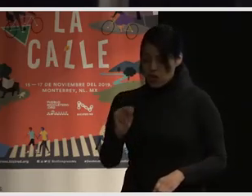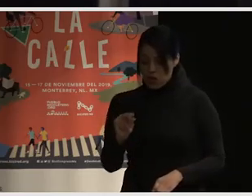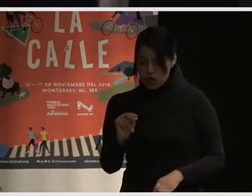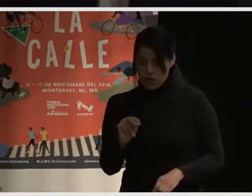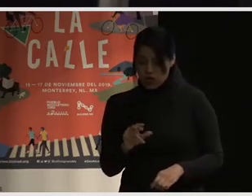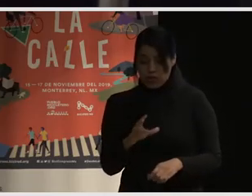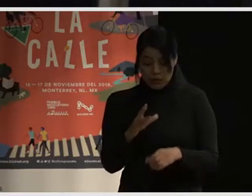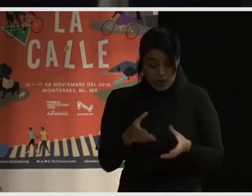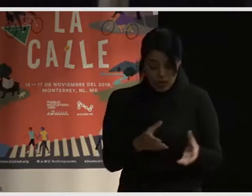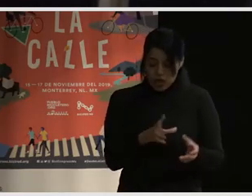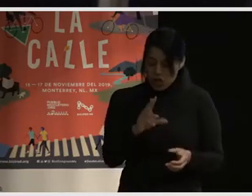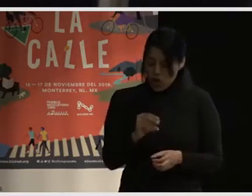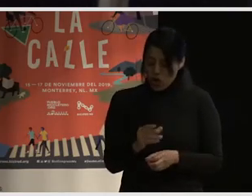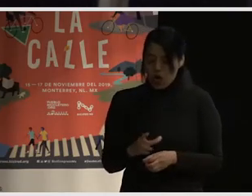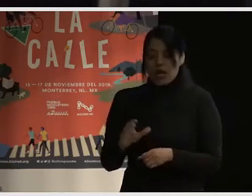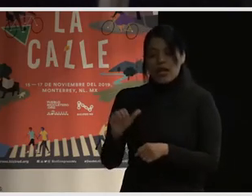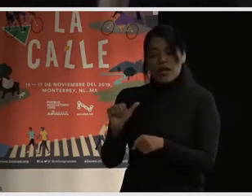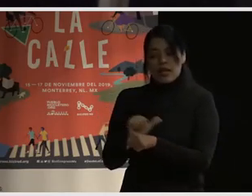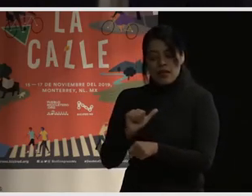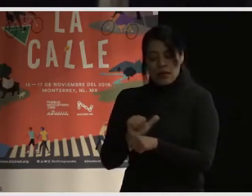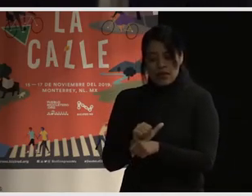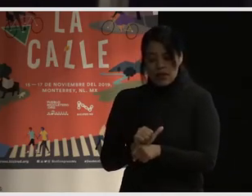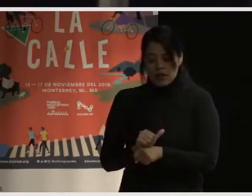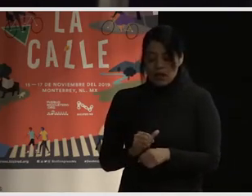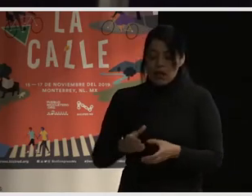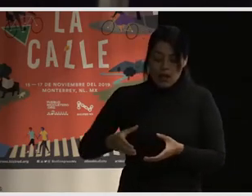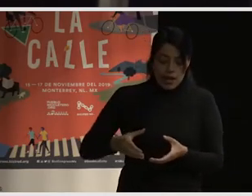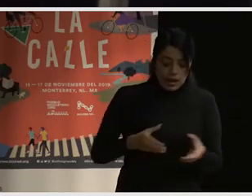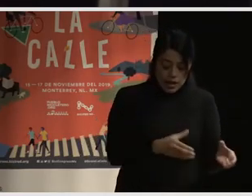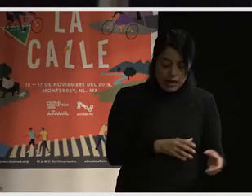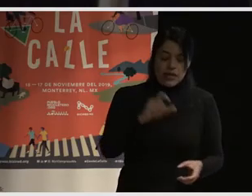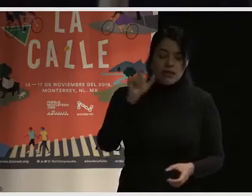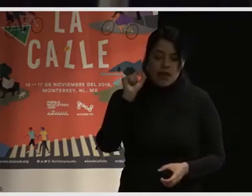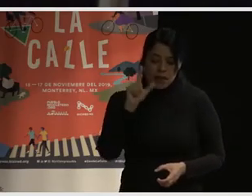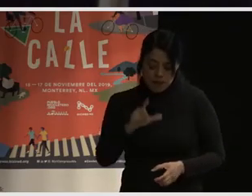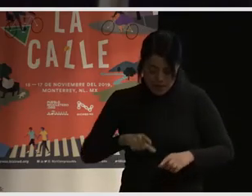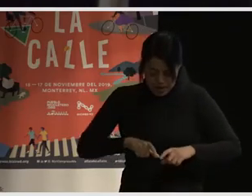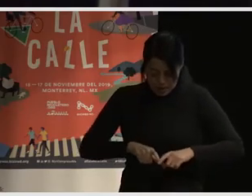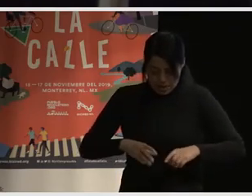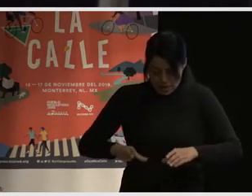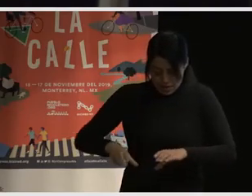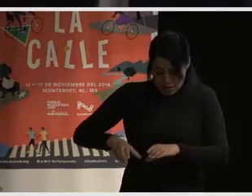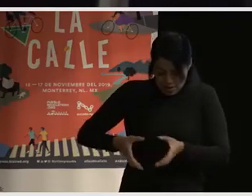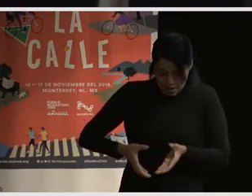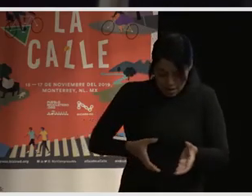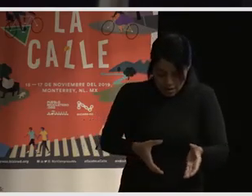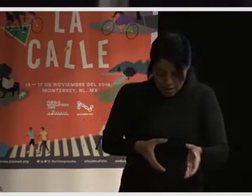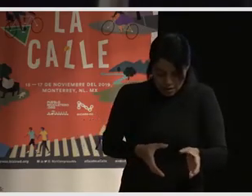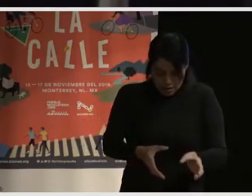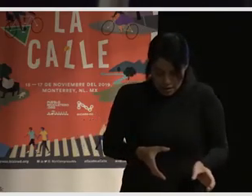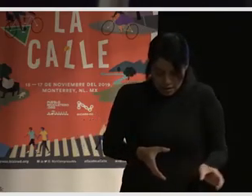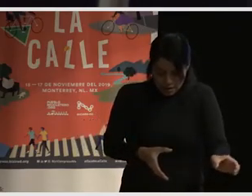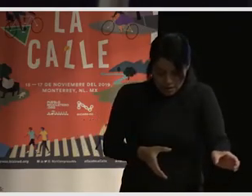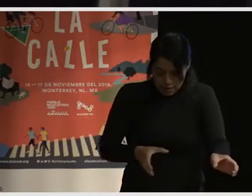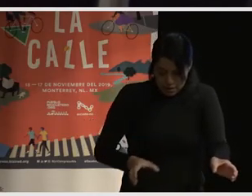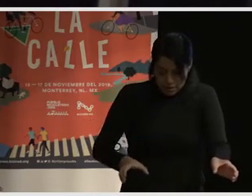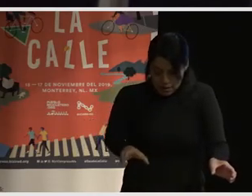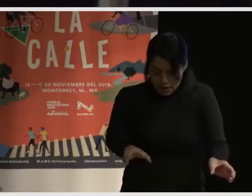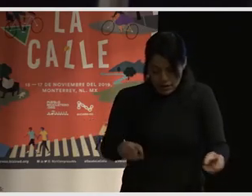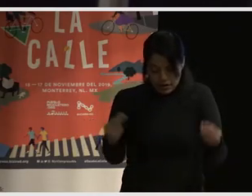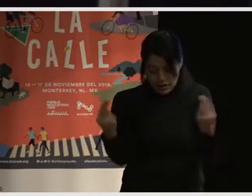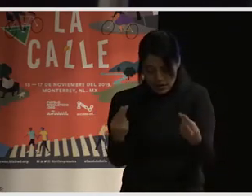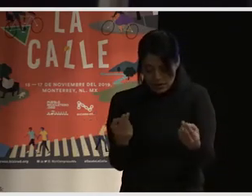vehicular la calle incluye las banquetas es un concepto que desgraciadamente